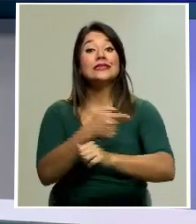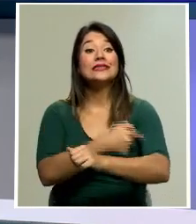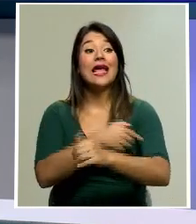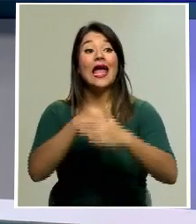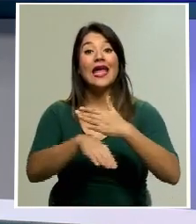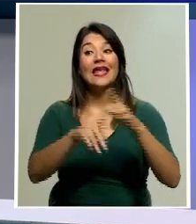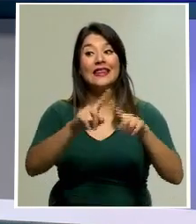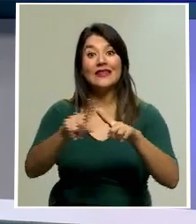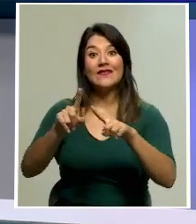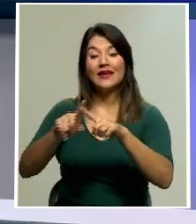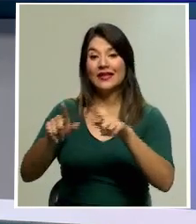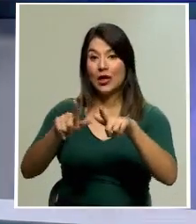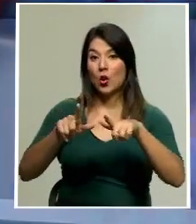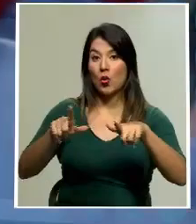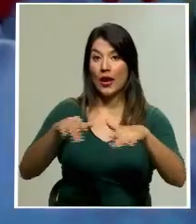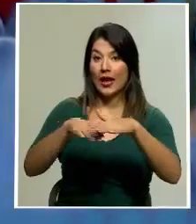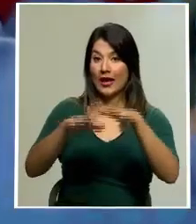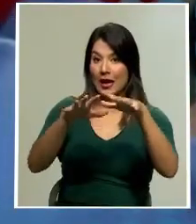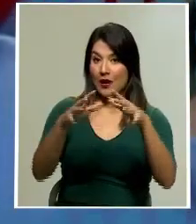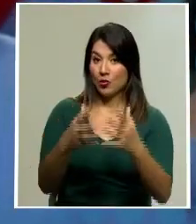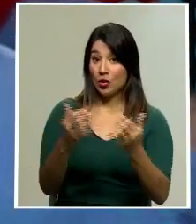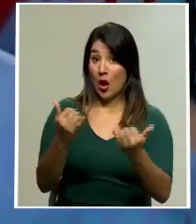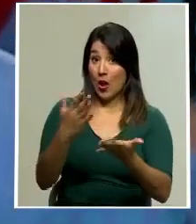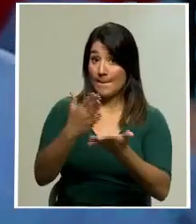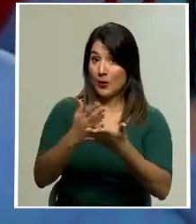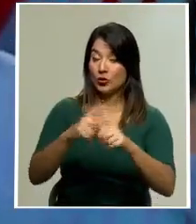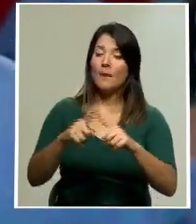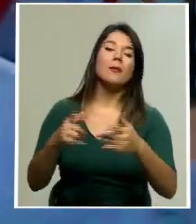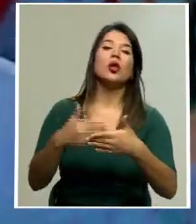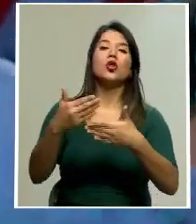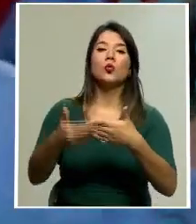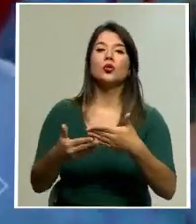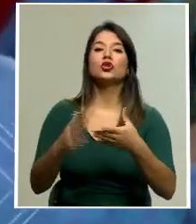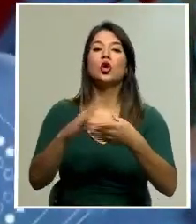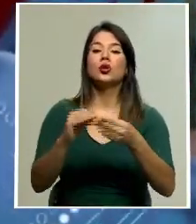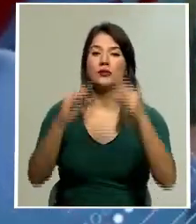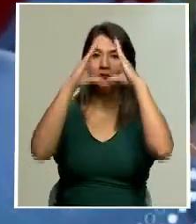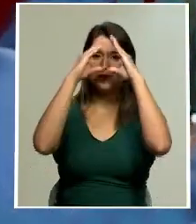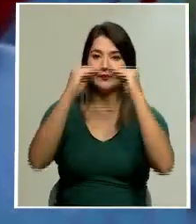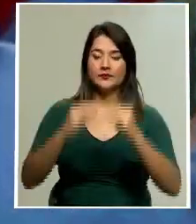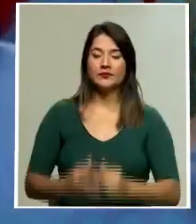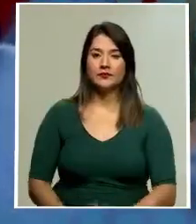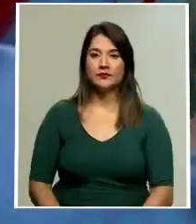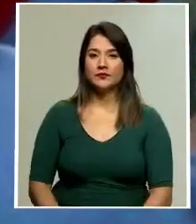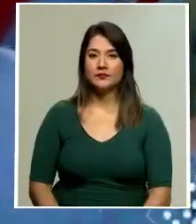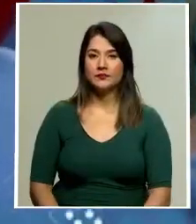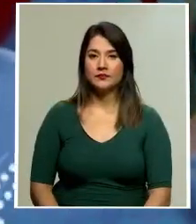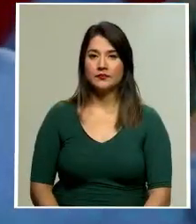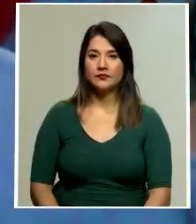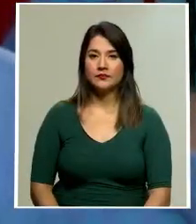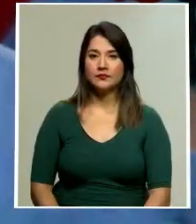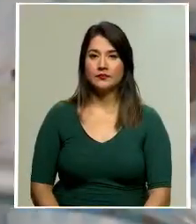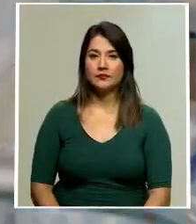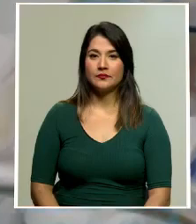varias partes del mundo. Vamos a hacer una pausa, pero enseguida regresamos con toda esta información.